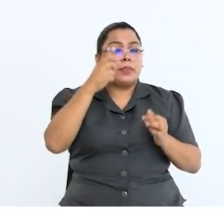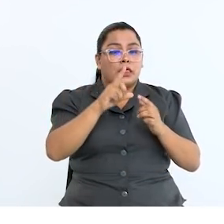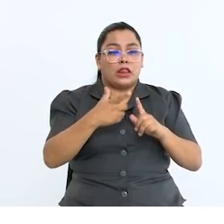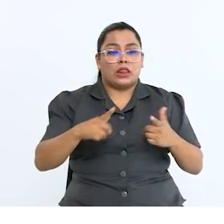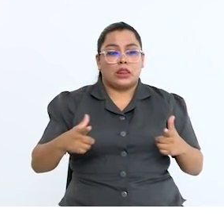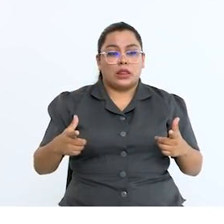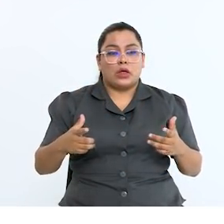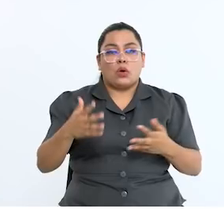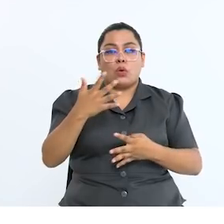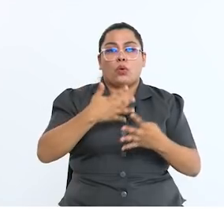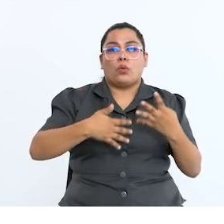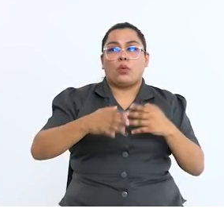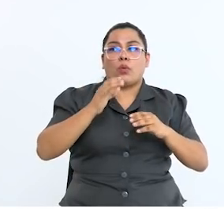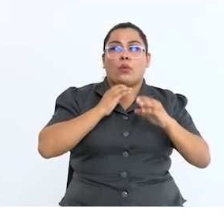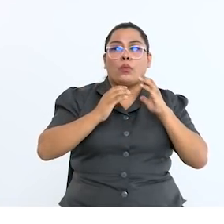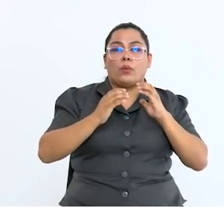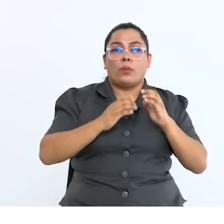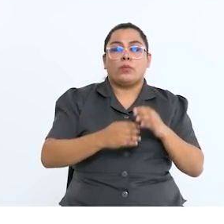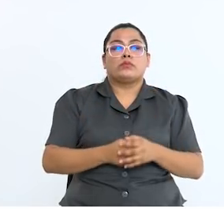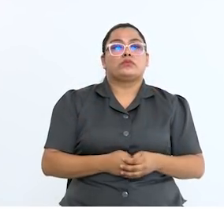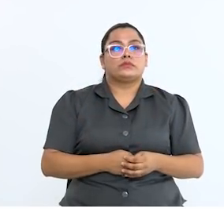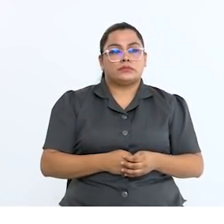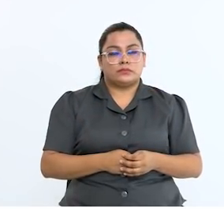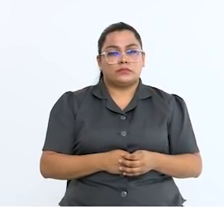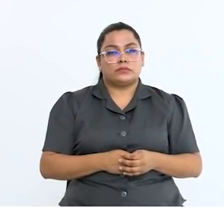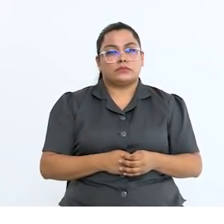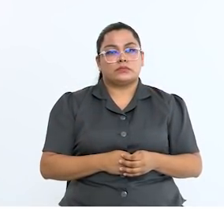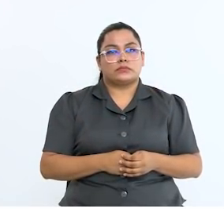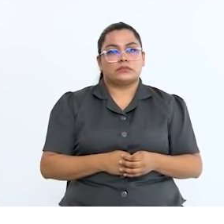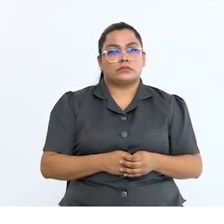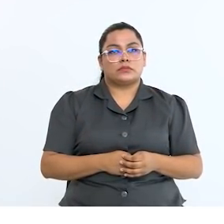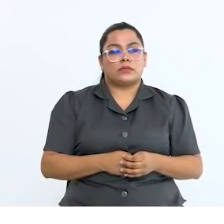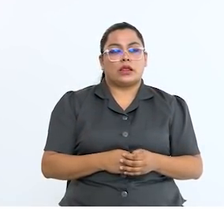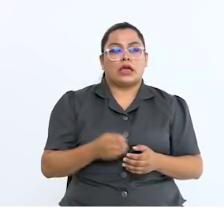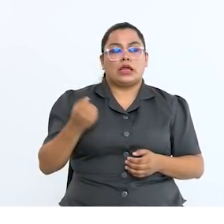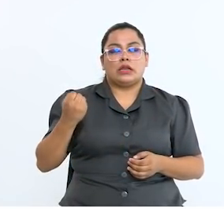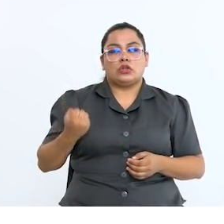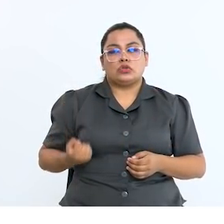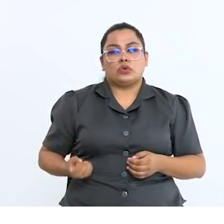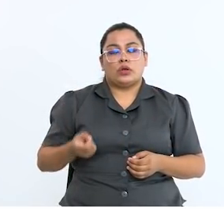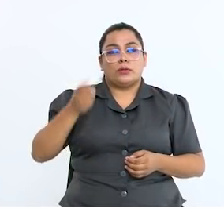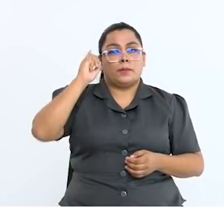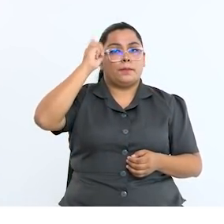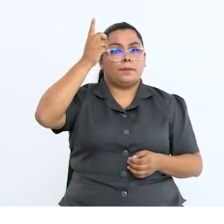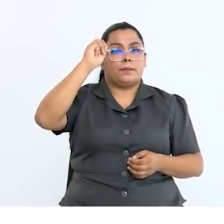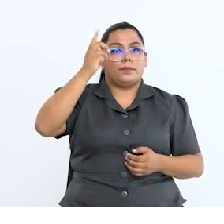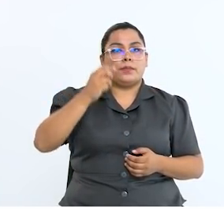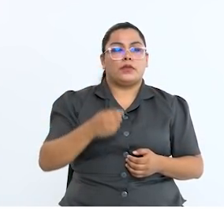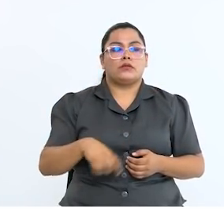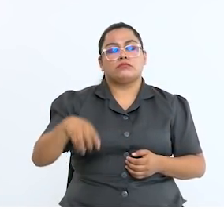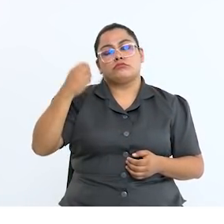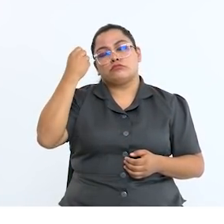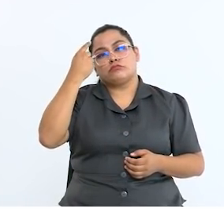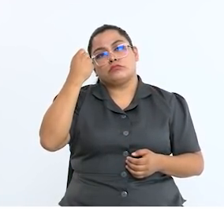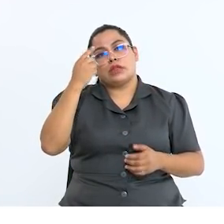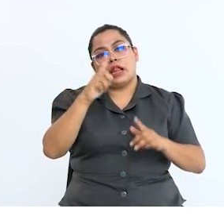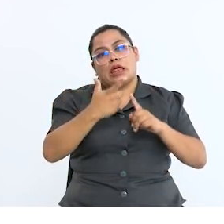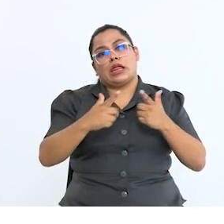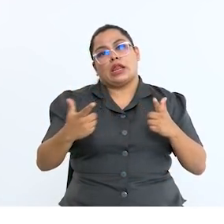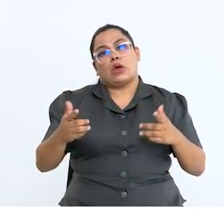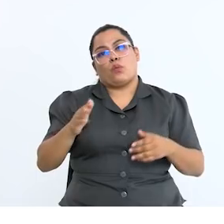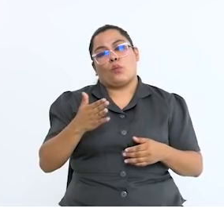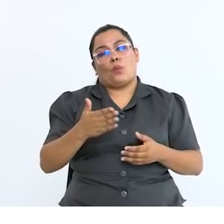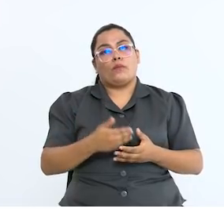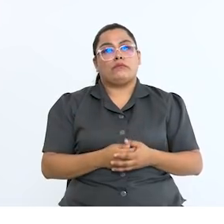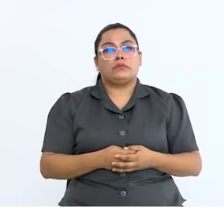Reflexión de la lengua desde el contexto comunicativo del texto. El estudiantado y el docente reflexionan sobre